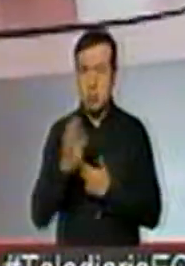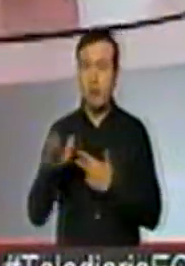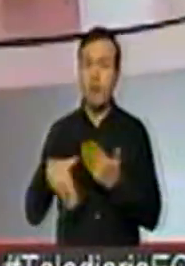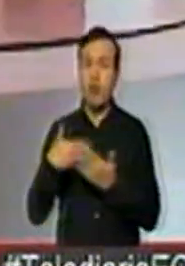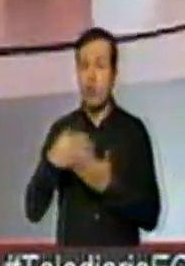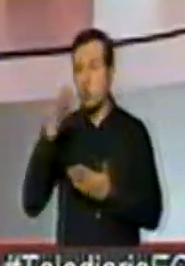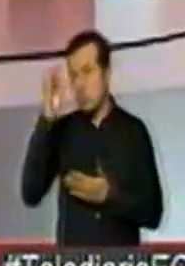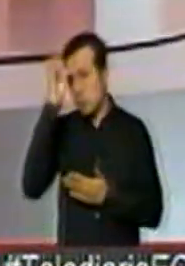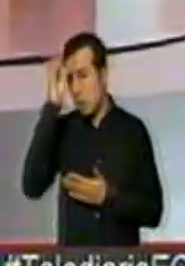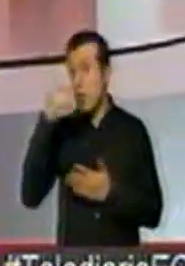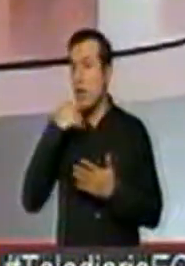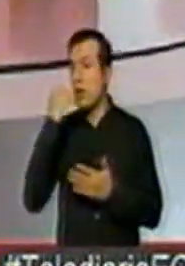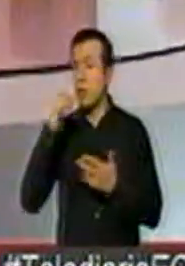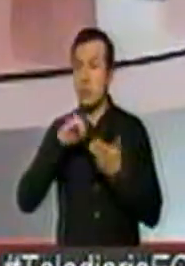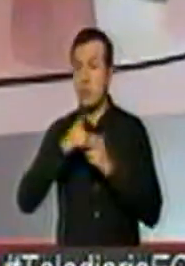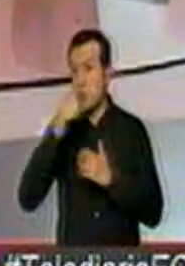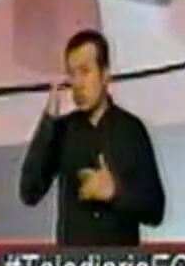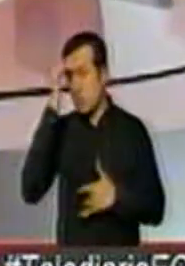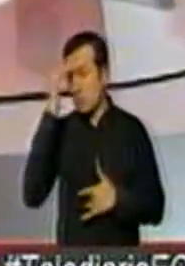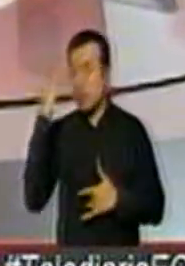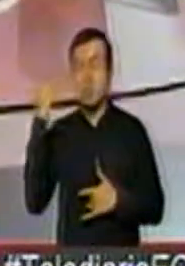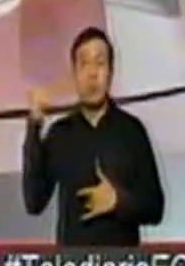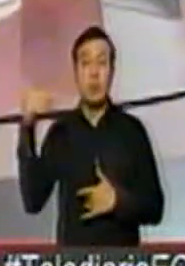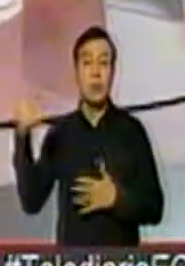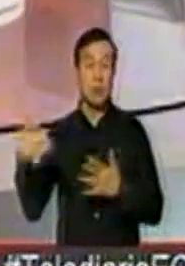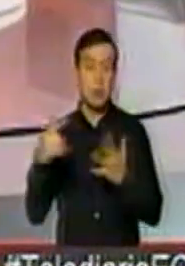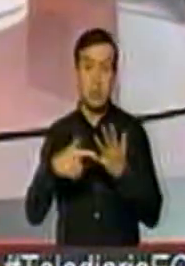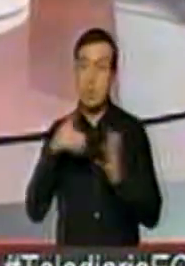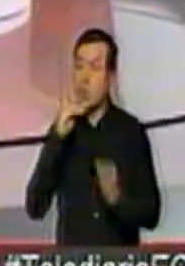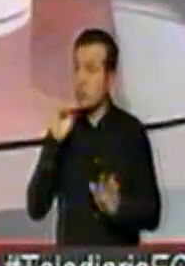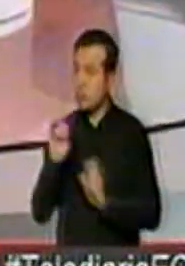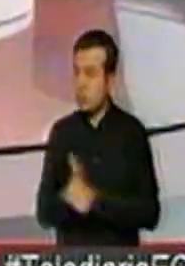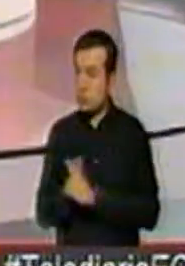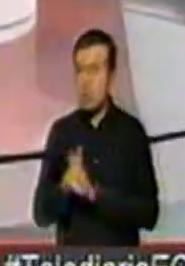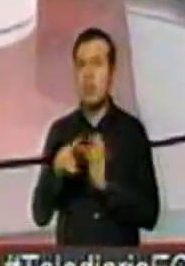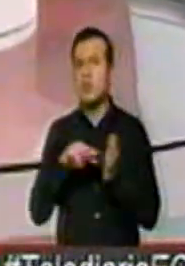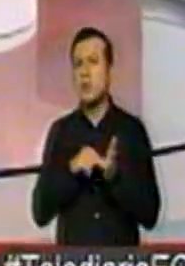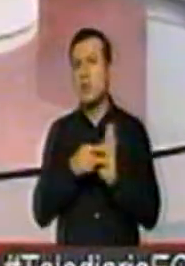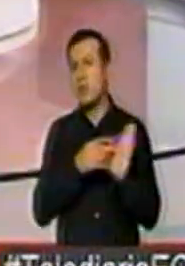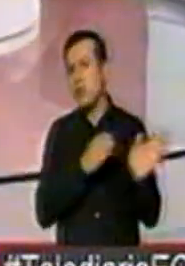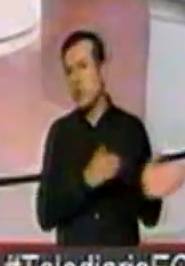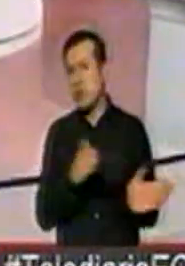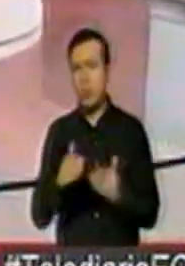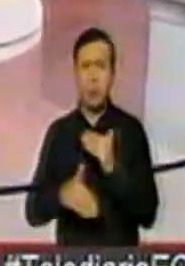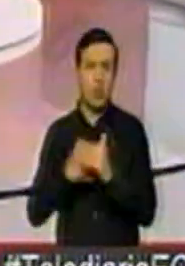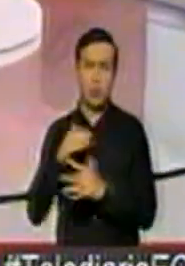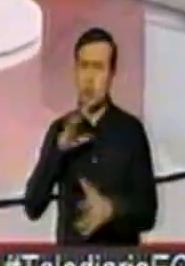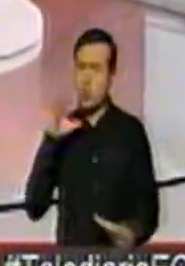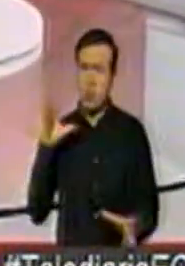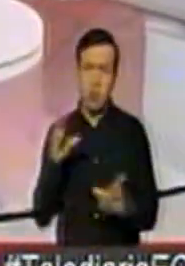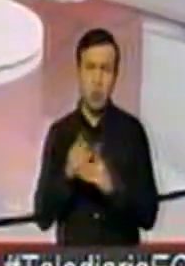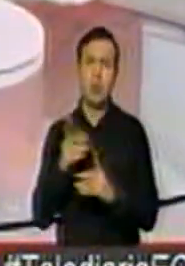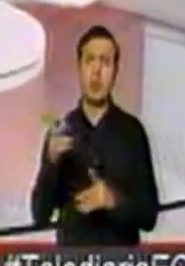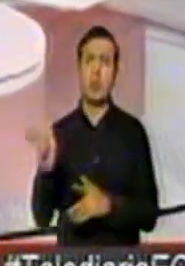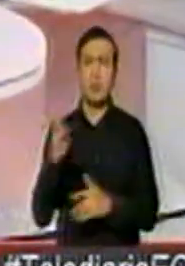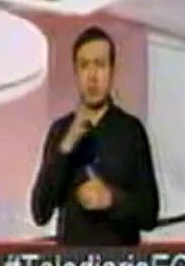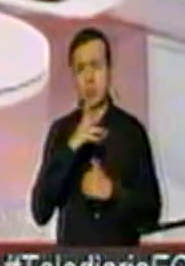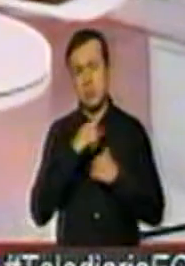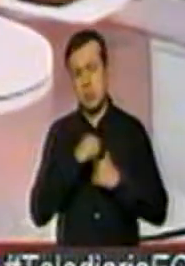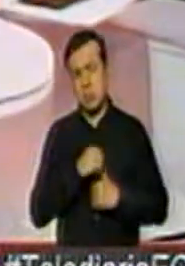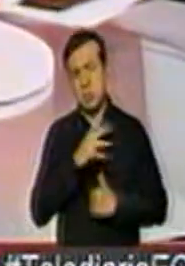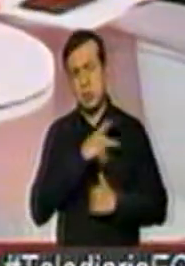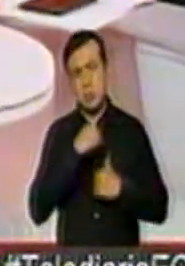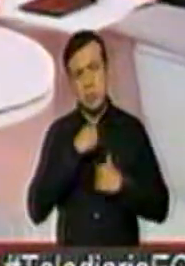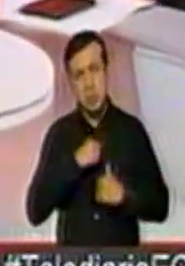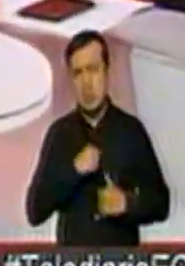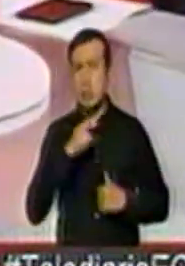de salud con alguna complicación y luego fue denunciada. ¿Qué implica ese proceso penal después de toda esta tortura que ya ha pasado una mujer